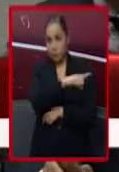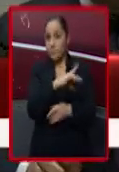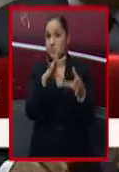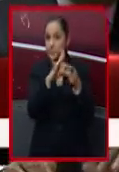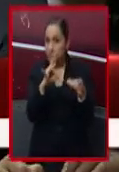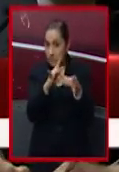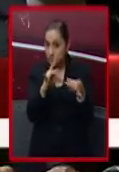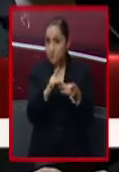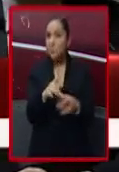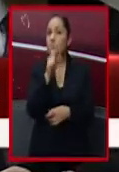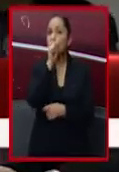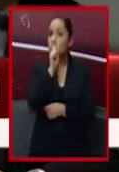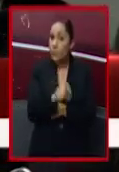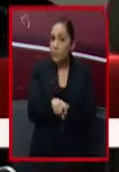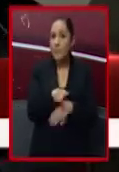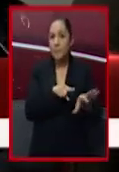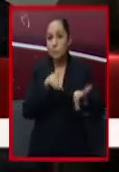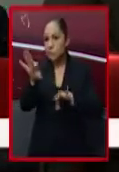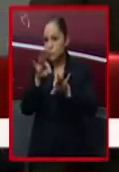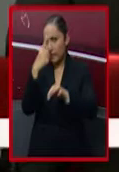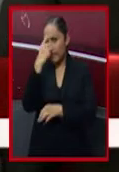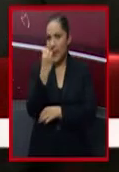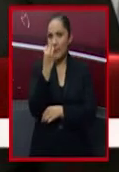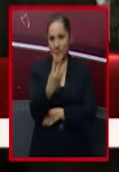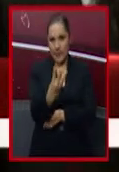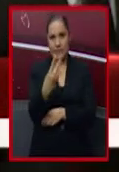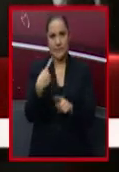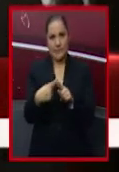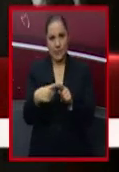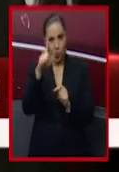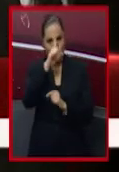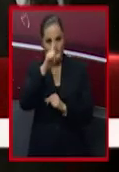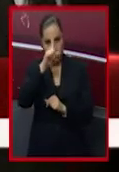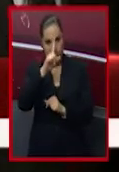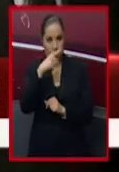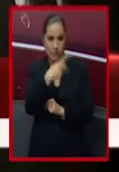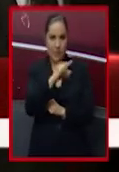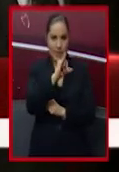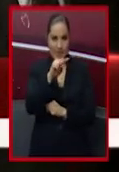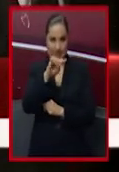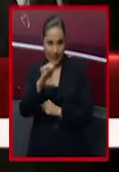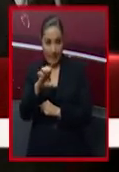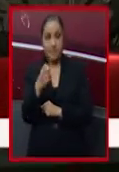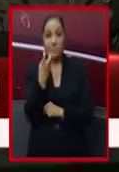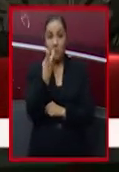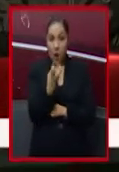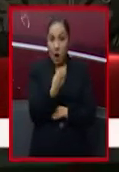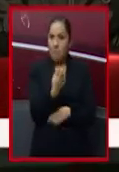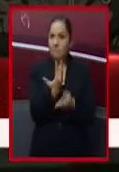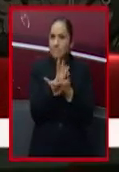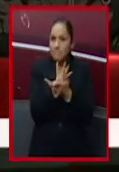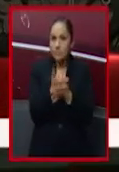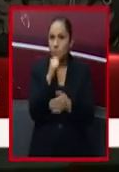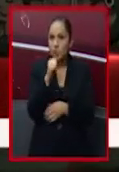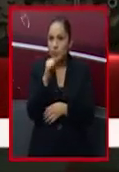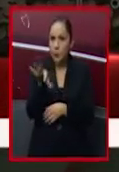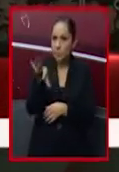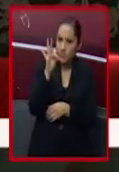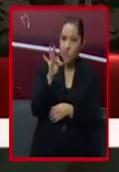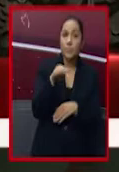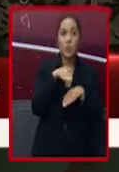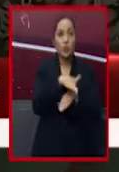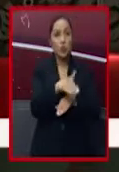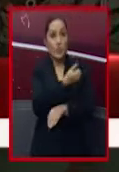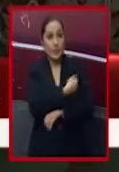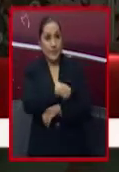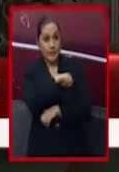se aprobarán los nombramientos de los 3 consejeros del Instituto Nacional Electoral que están pendientes por designar, y en materia de salud destacó